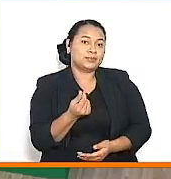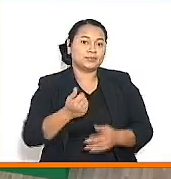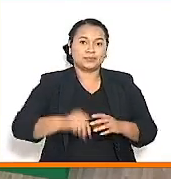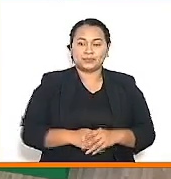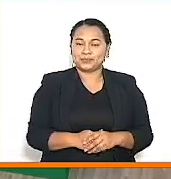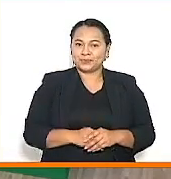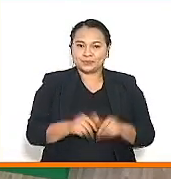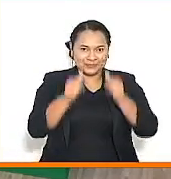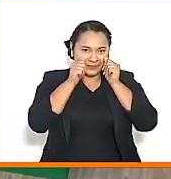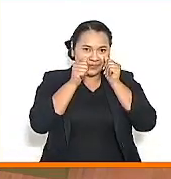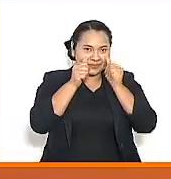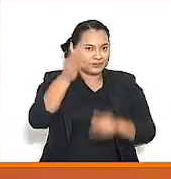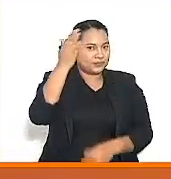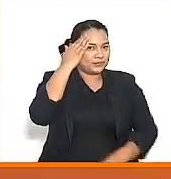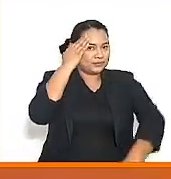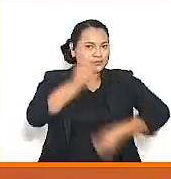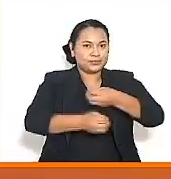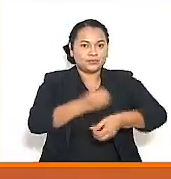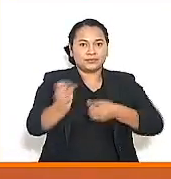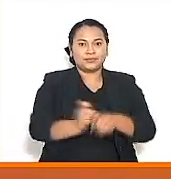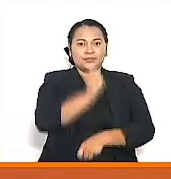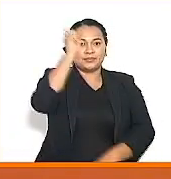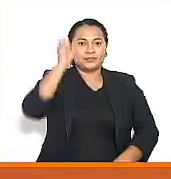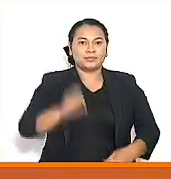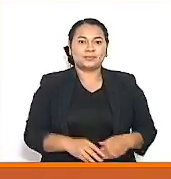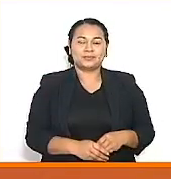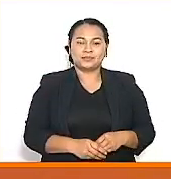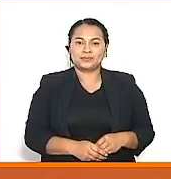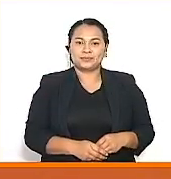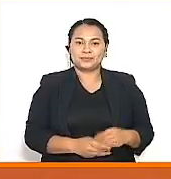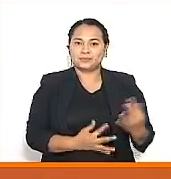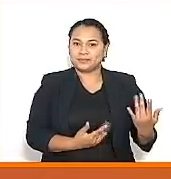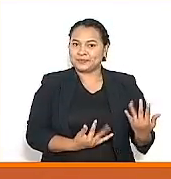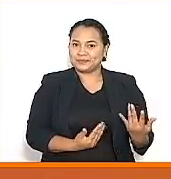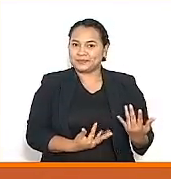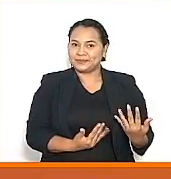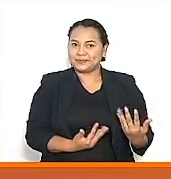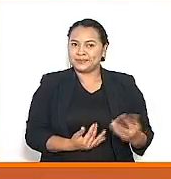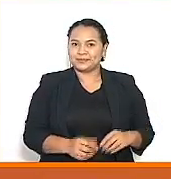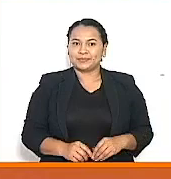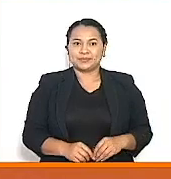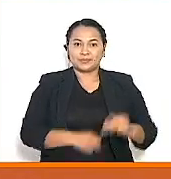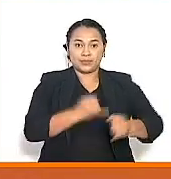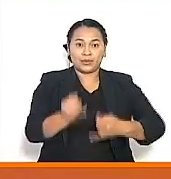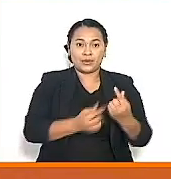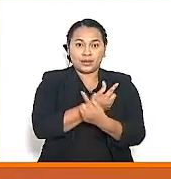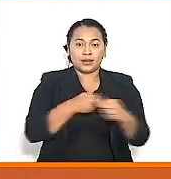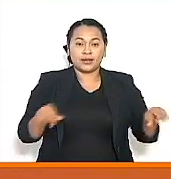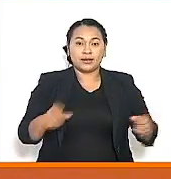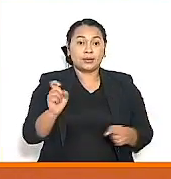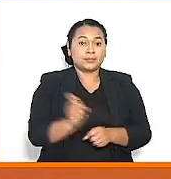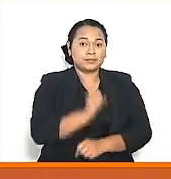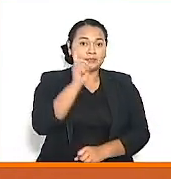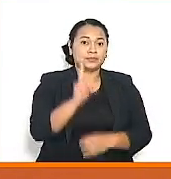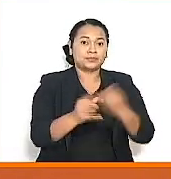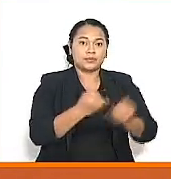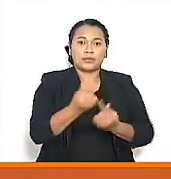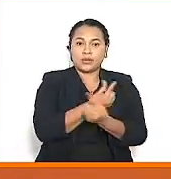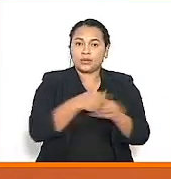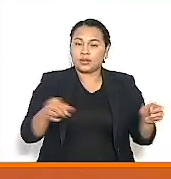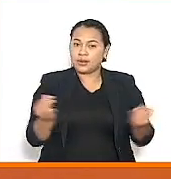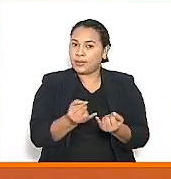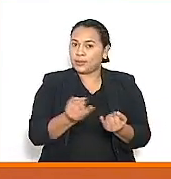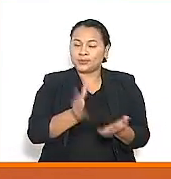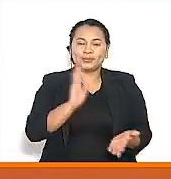que vamos a conocer cuál es la esfera ganadora. Y esta es jugada gratis. Tienes una jugada gratis por el mismo